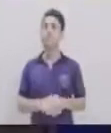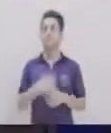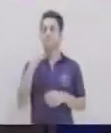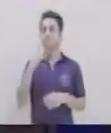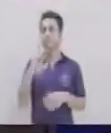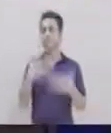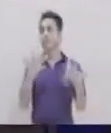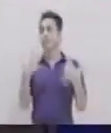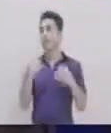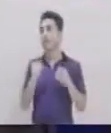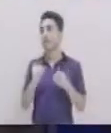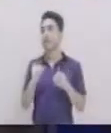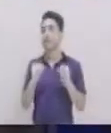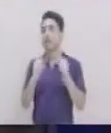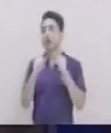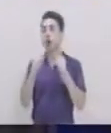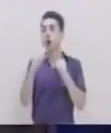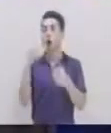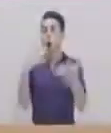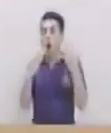Y vamos a hacerle una tonalidad